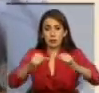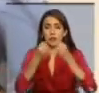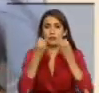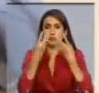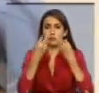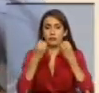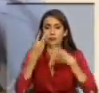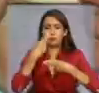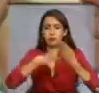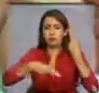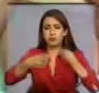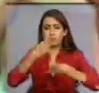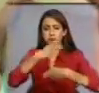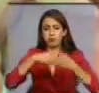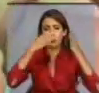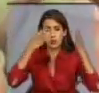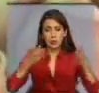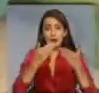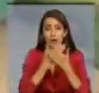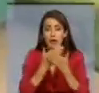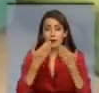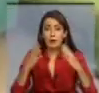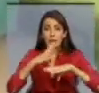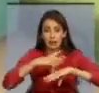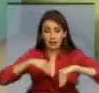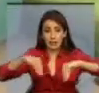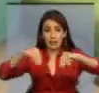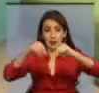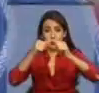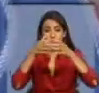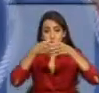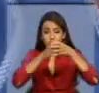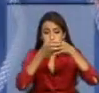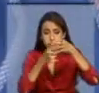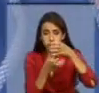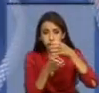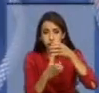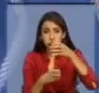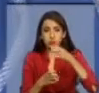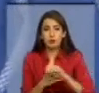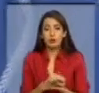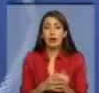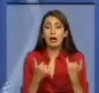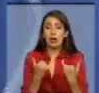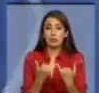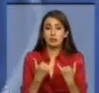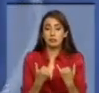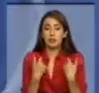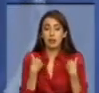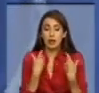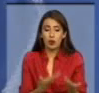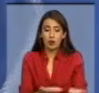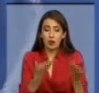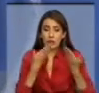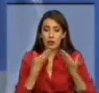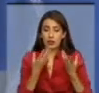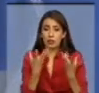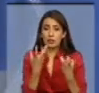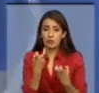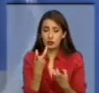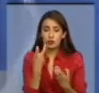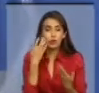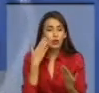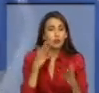de comerciantes con artículos de barro, madera y hojalata. Hasta ahora también pocas personas llevan así por docenas para regalar, yo que